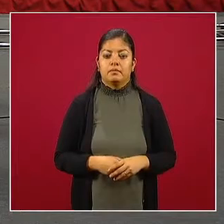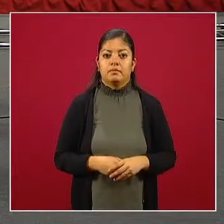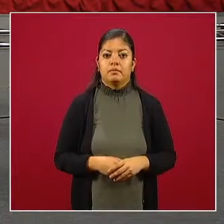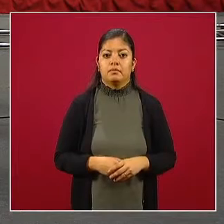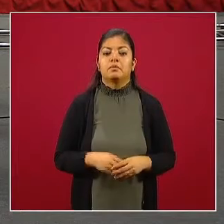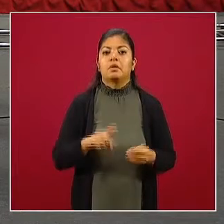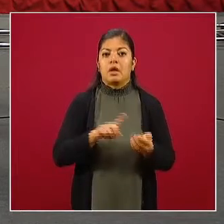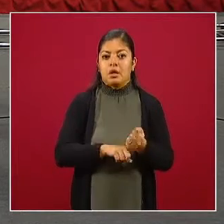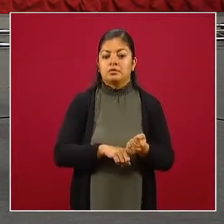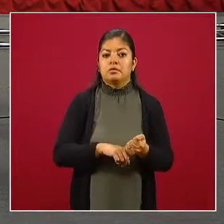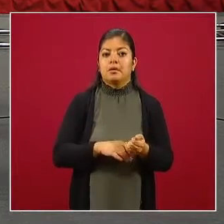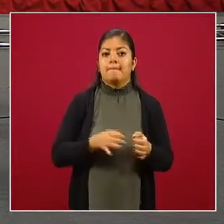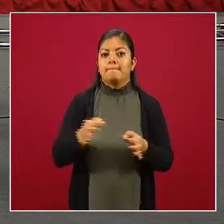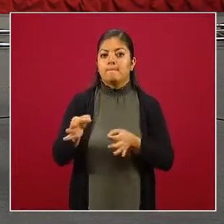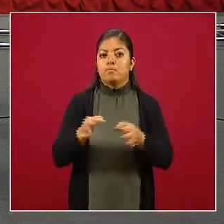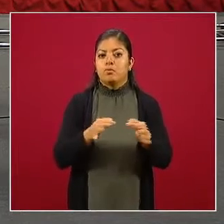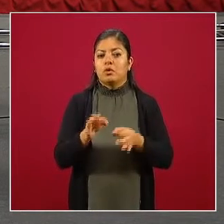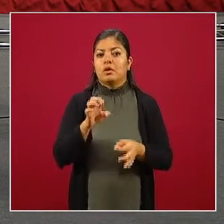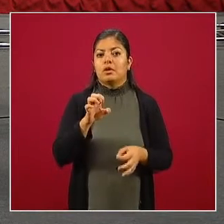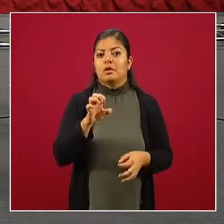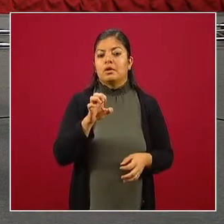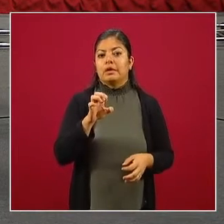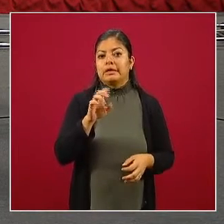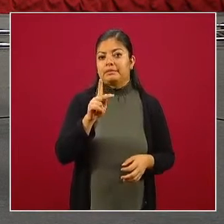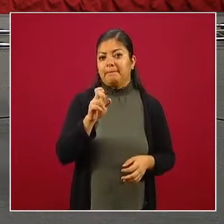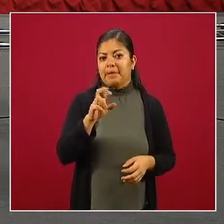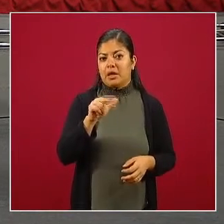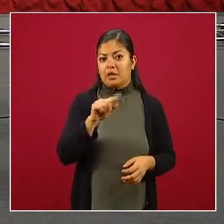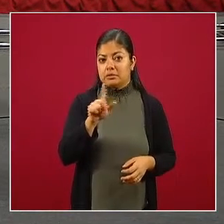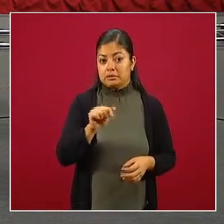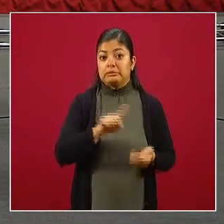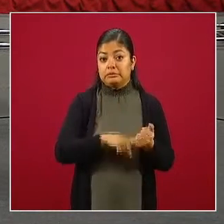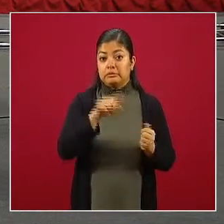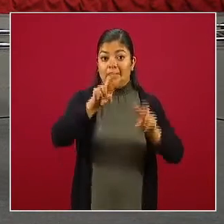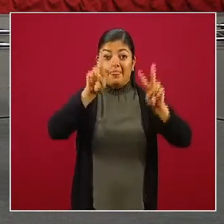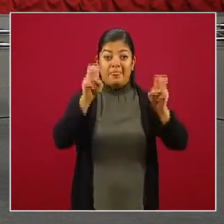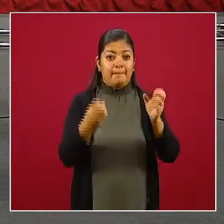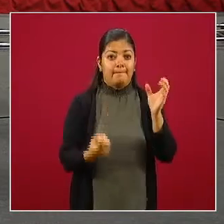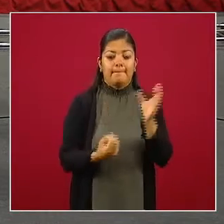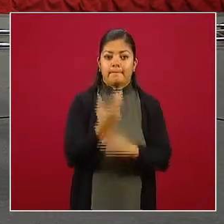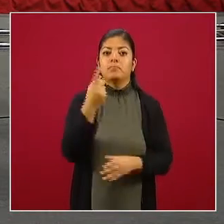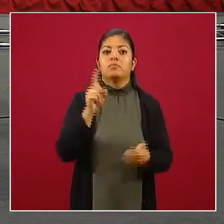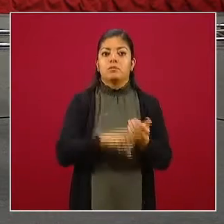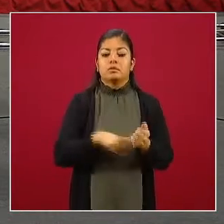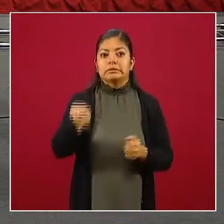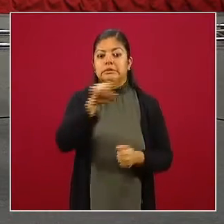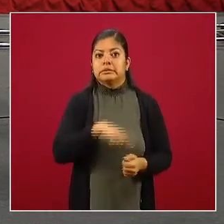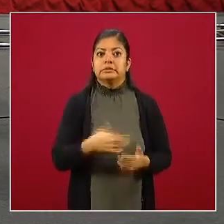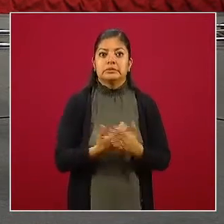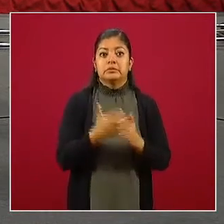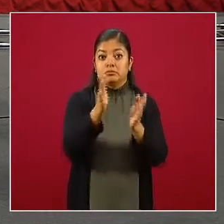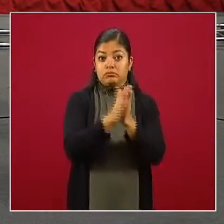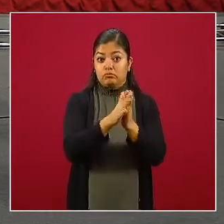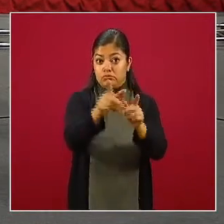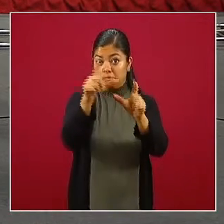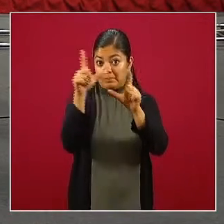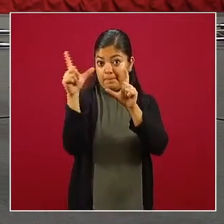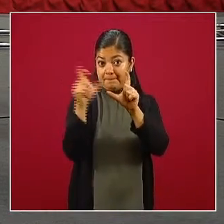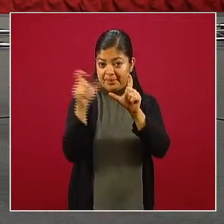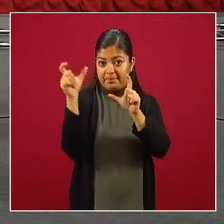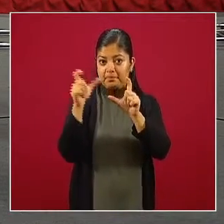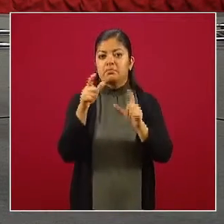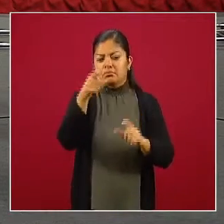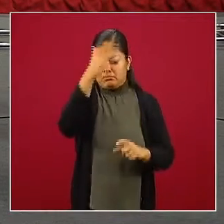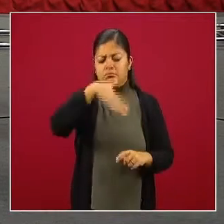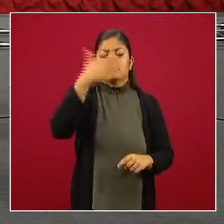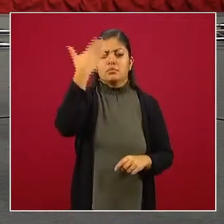Vámonos a los municipios de La Esperanza. Tema nuevo, tema de interés, tema que ha estado con la expectativa. Tómenle fotos, por favor. De todos modos, ya